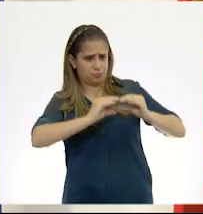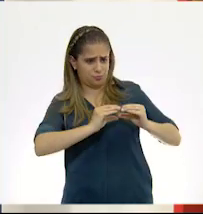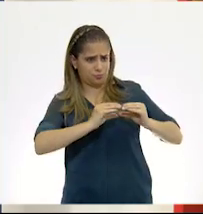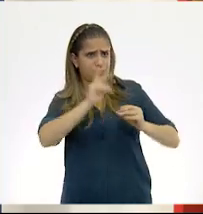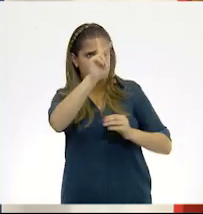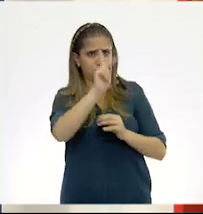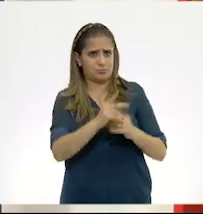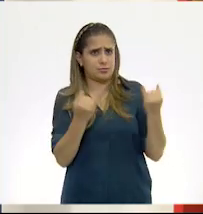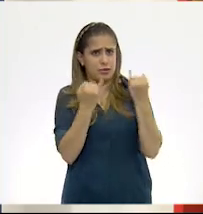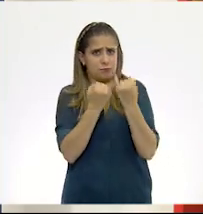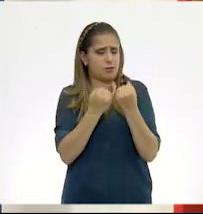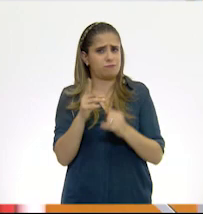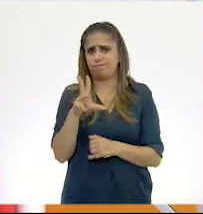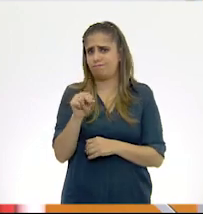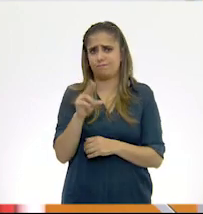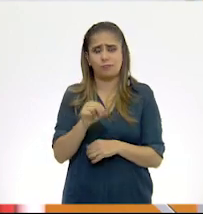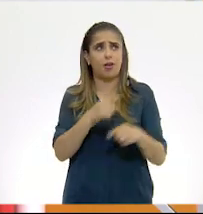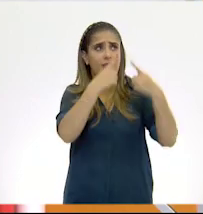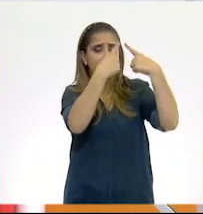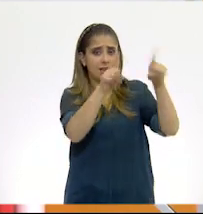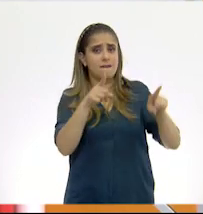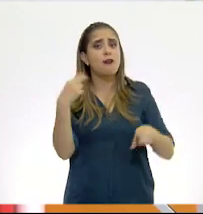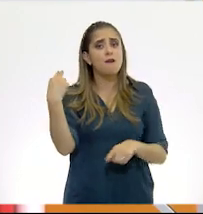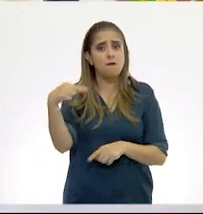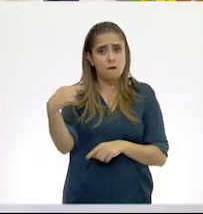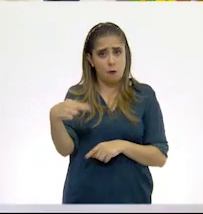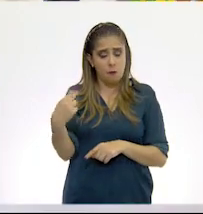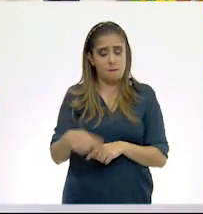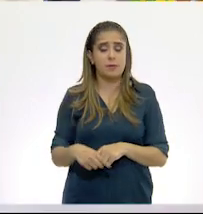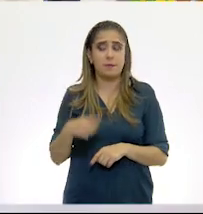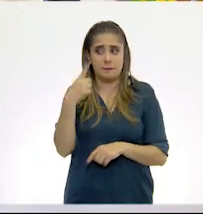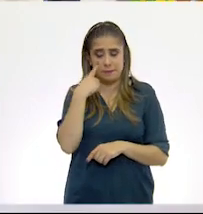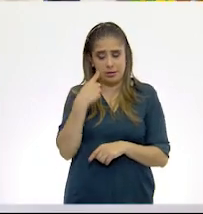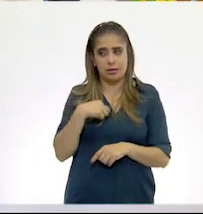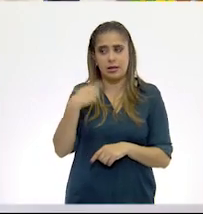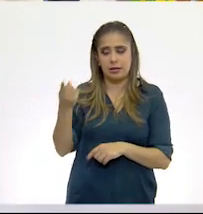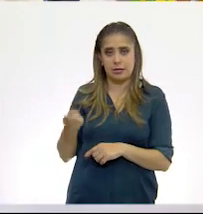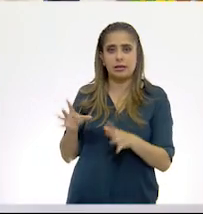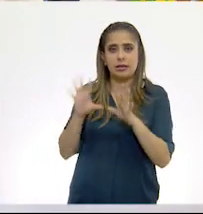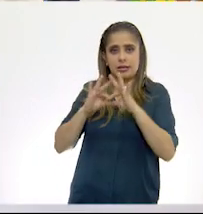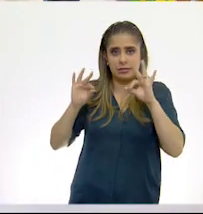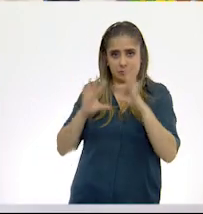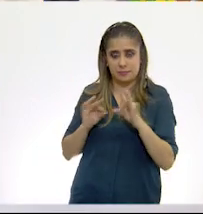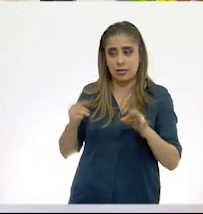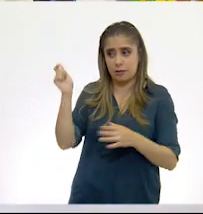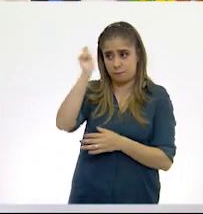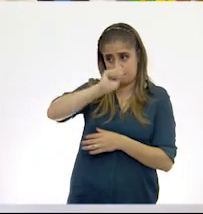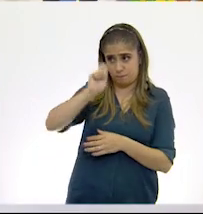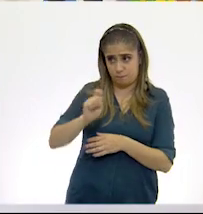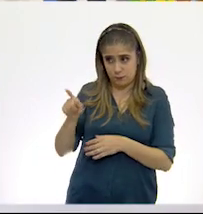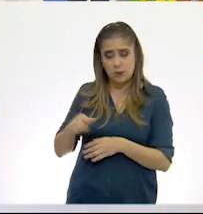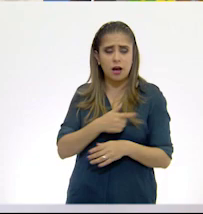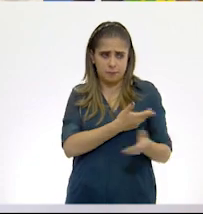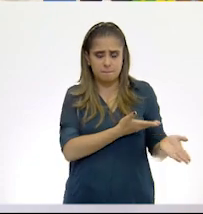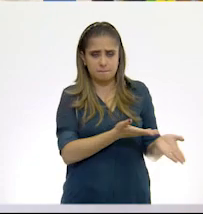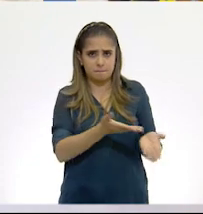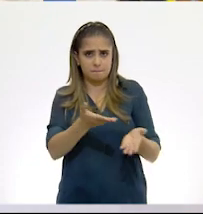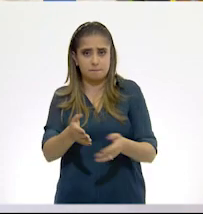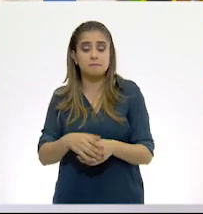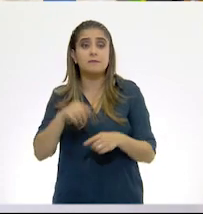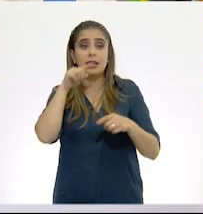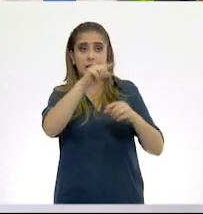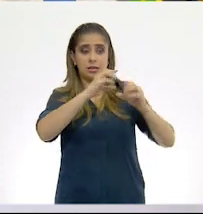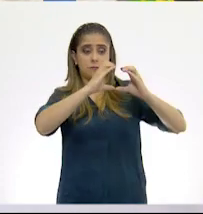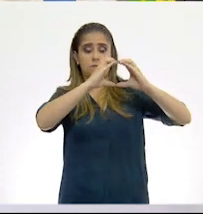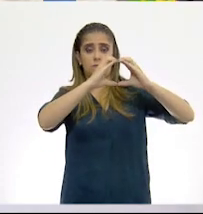Y de hecho tiene nombres diferentes. Vamos a ponerle su nombre, Oscar. ¿Se lo pones o lo pongo yo? Adelante, okay. Adelante. ¿Esta